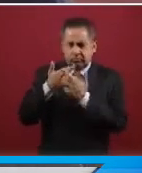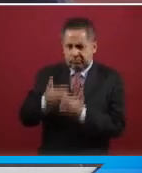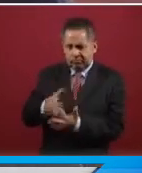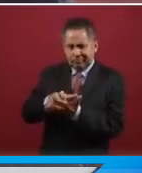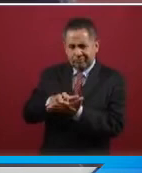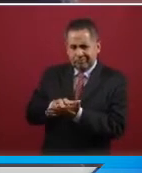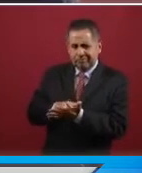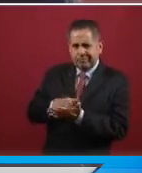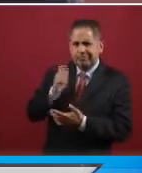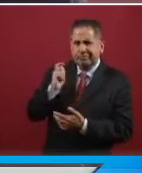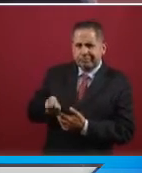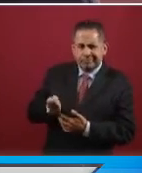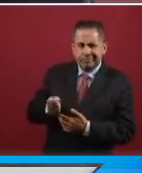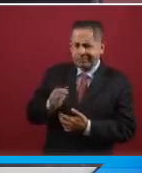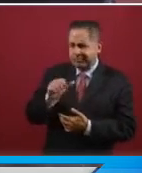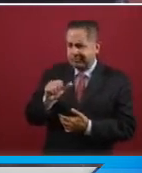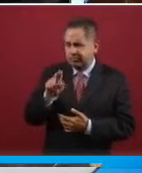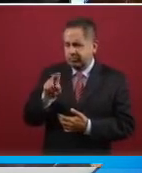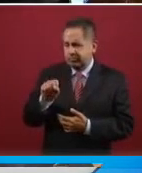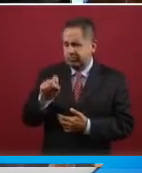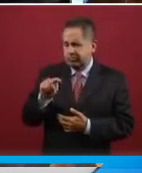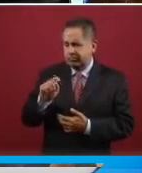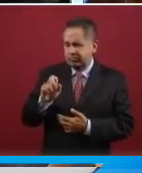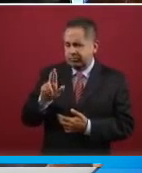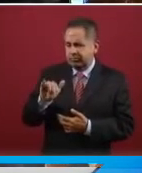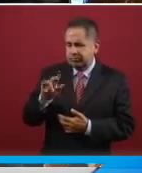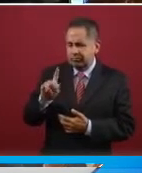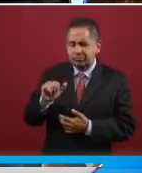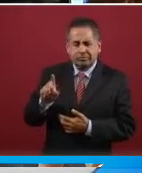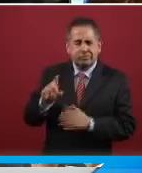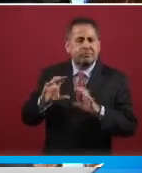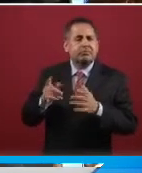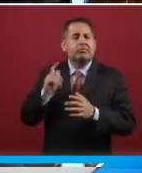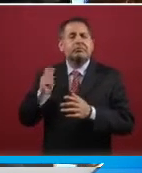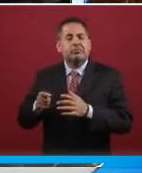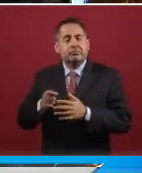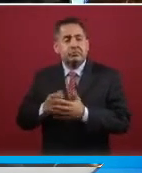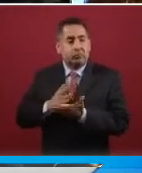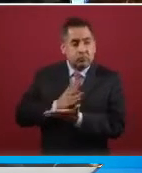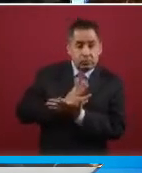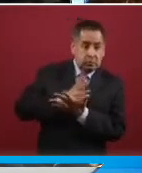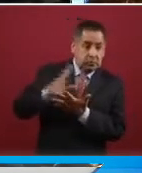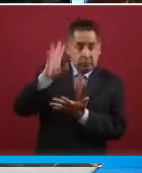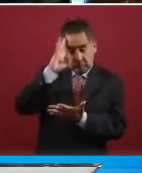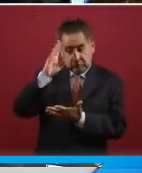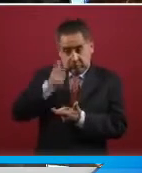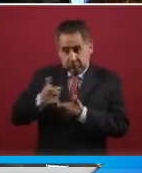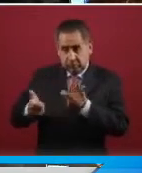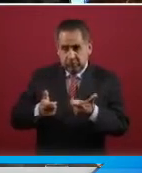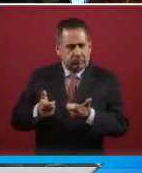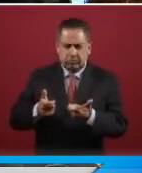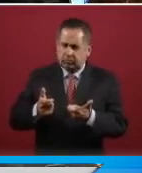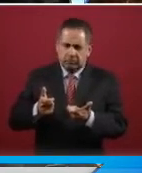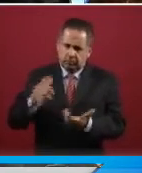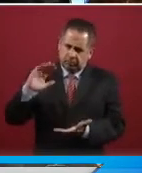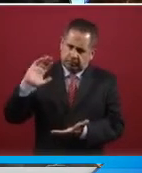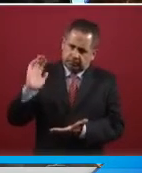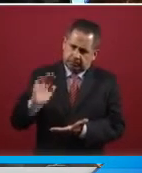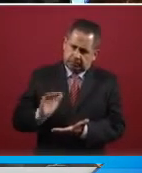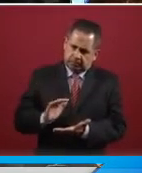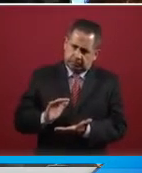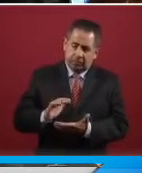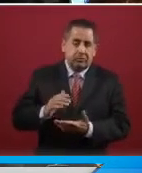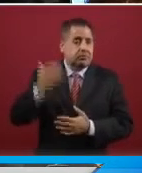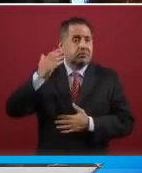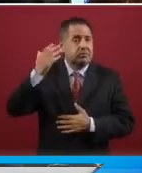beca también, y que pueda haber recursos para la Guardia Nacional, por dar algunos ejemplos. Los inconformes son los que se beneficiaban de los recursos